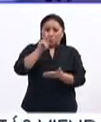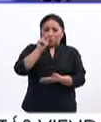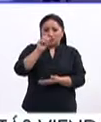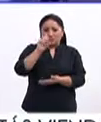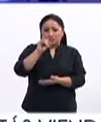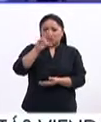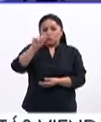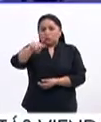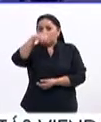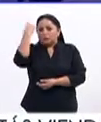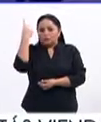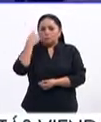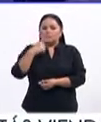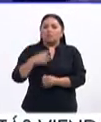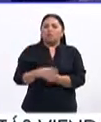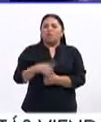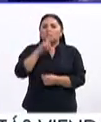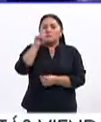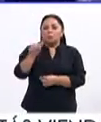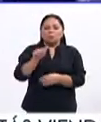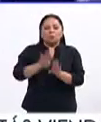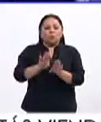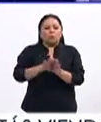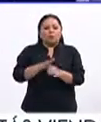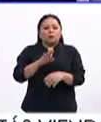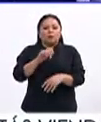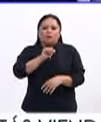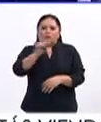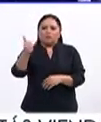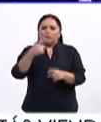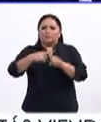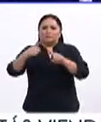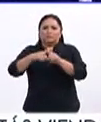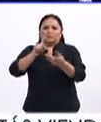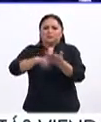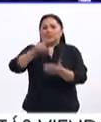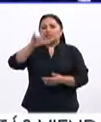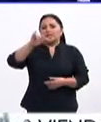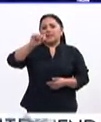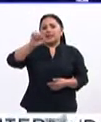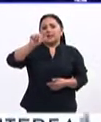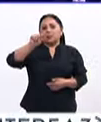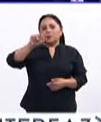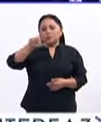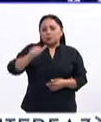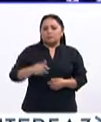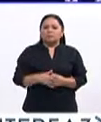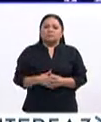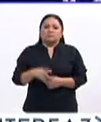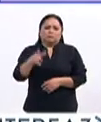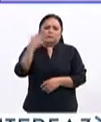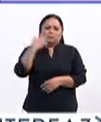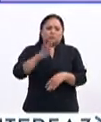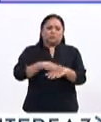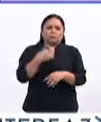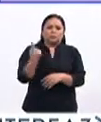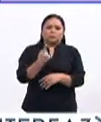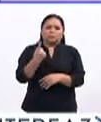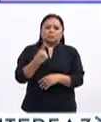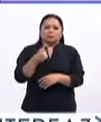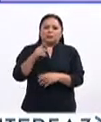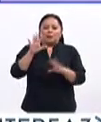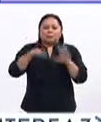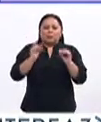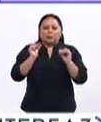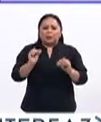quizá se ha ido rezagando respecto a otras variantes de la literatura, porque precisamente a lo mejor poco